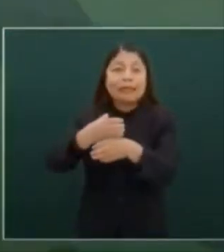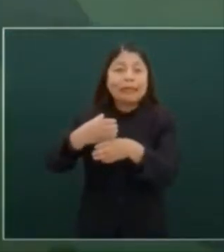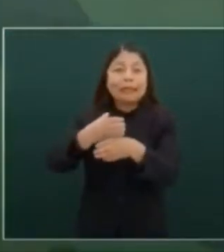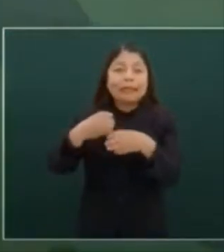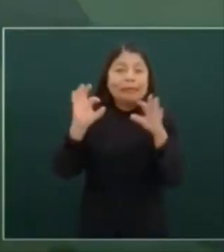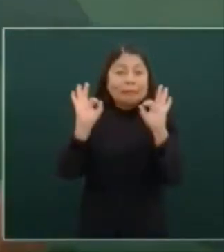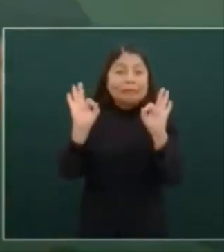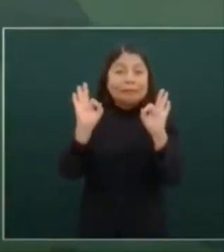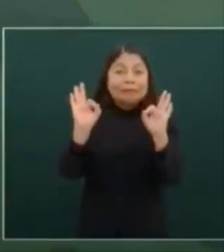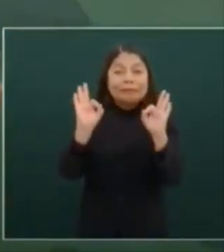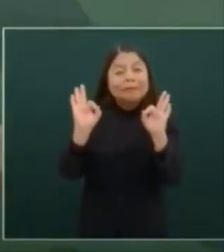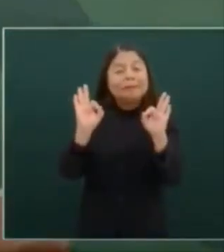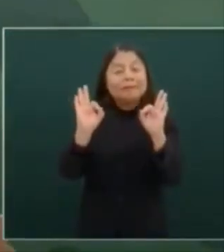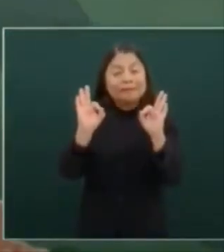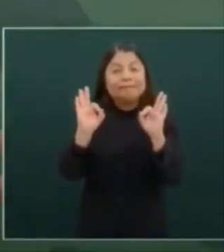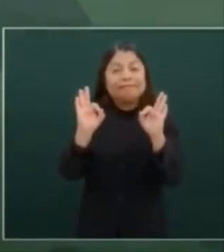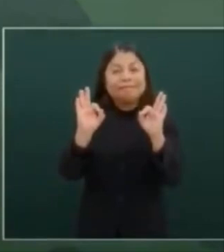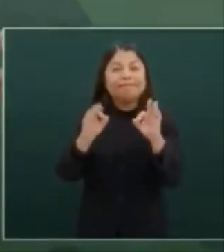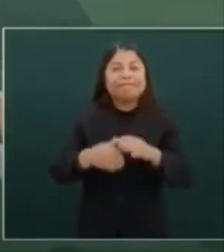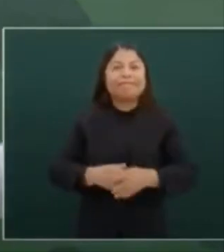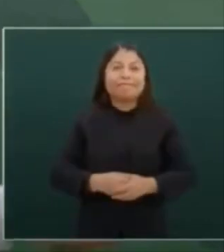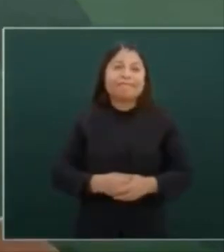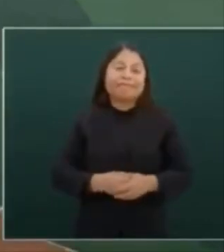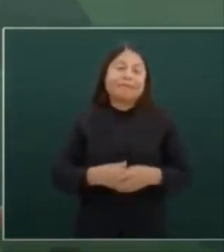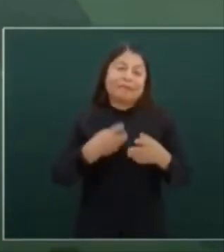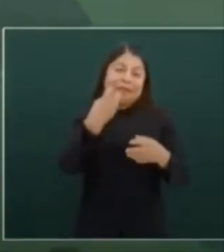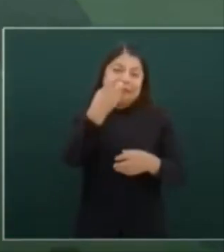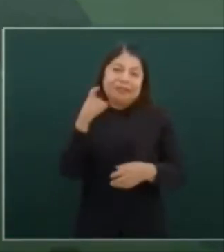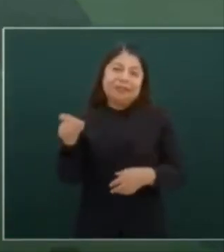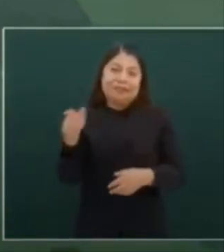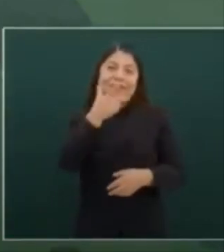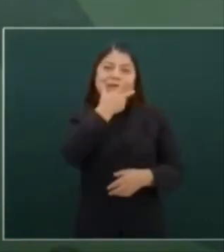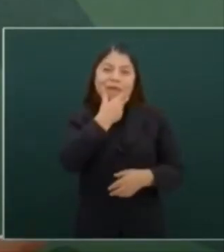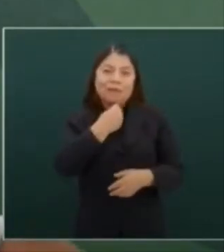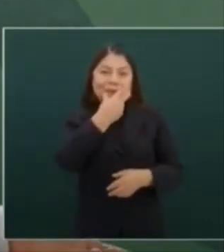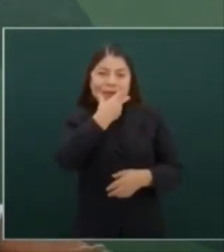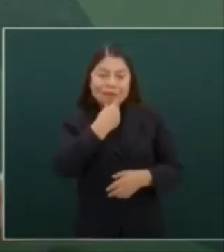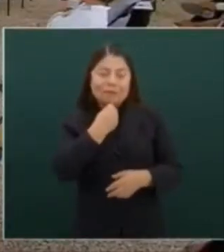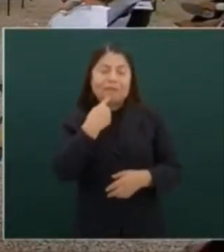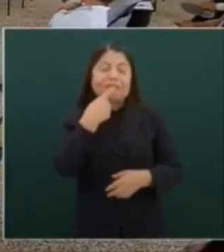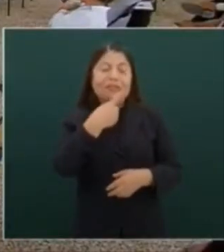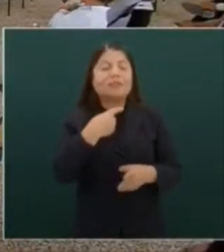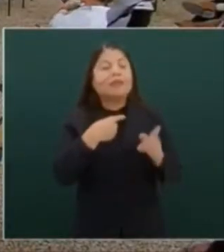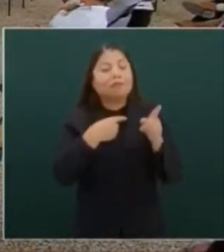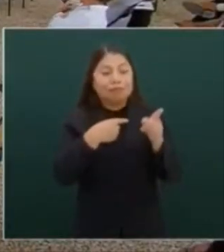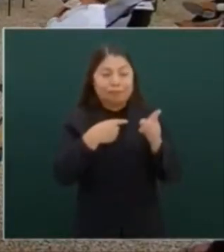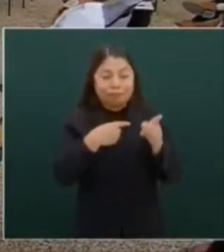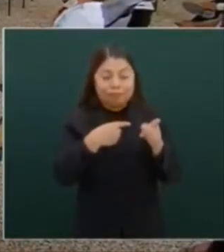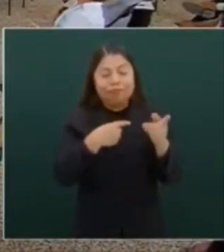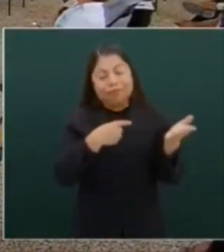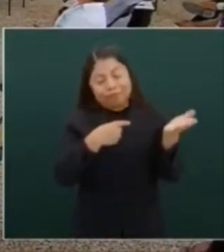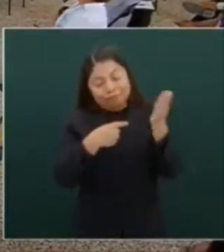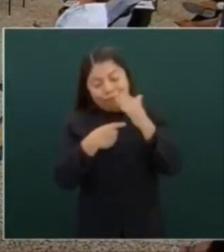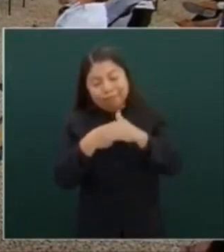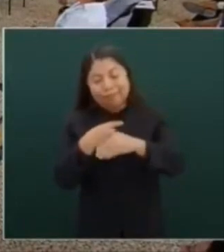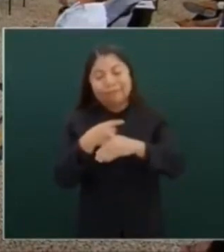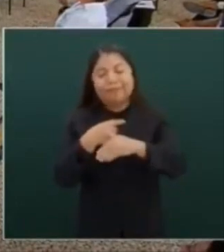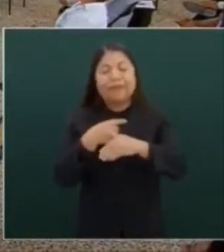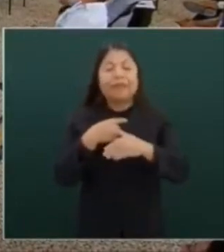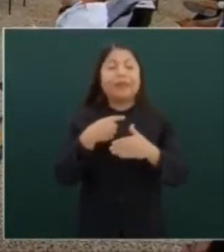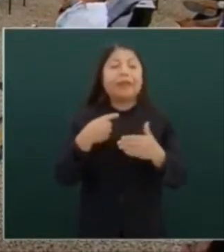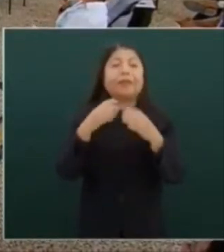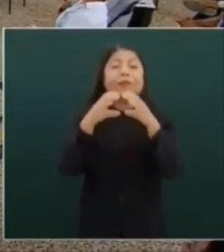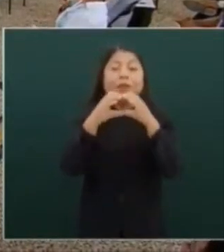como se trata de ti, te vamos a dar la oportunidad, aunque ya están las tortas de